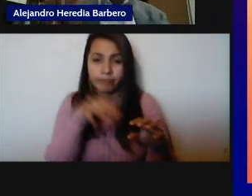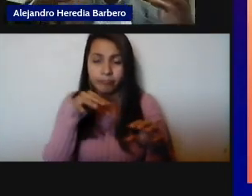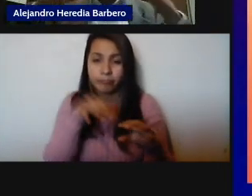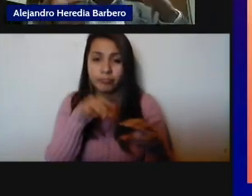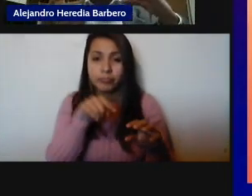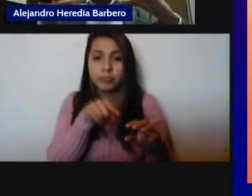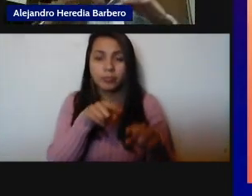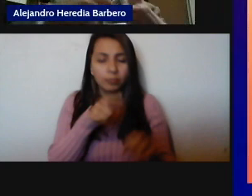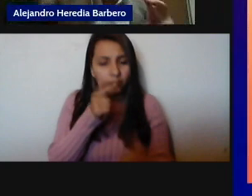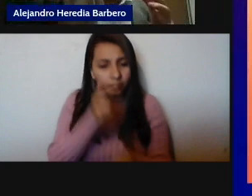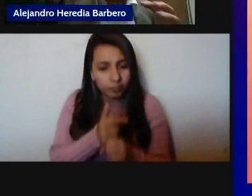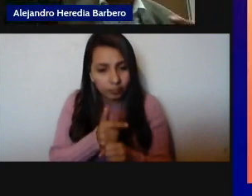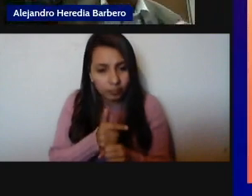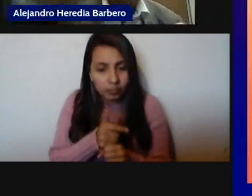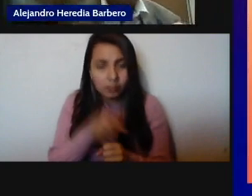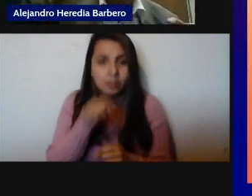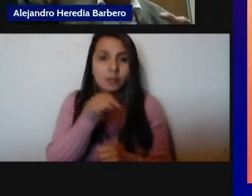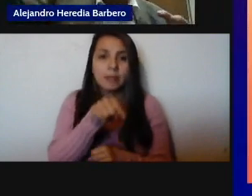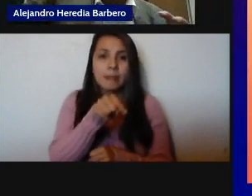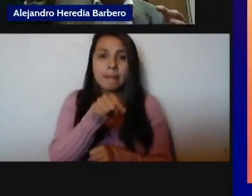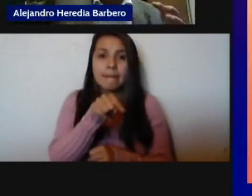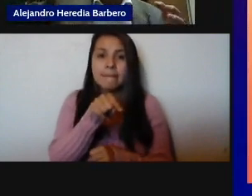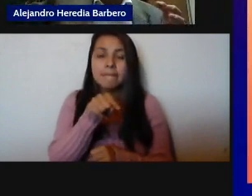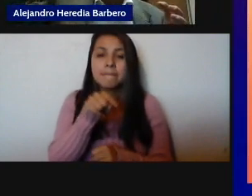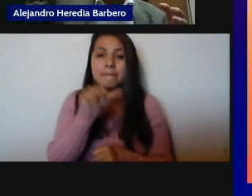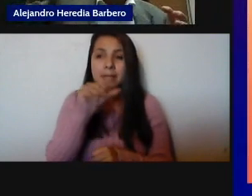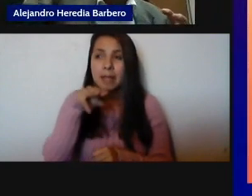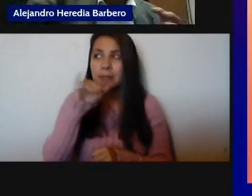ultravioleta, y lo que ve es que